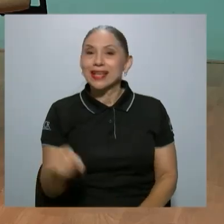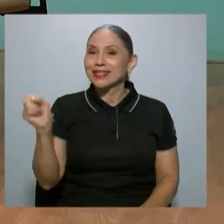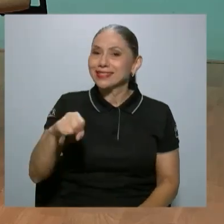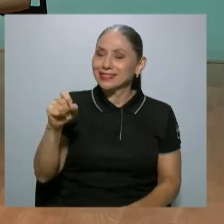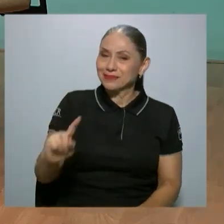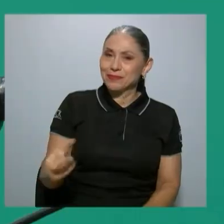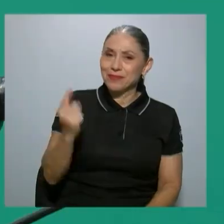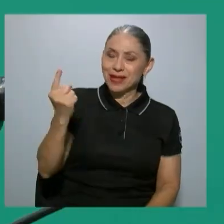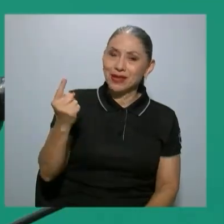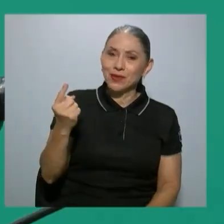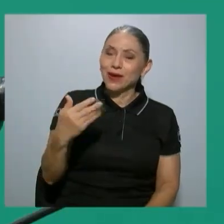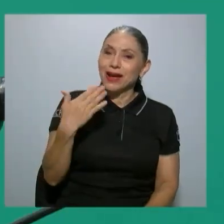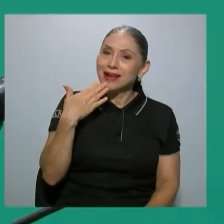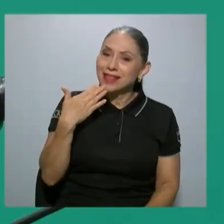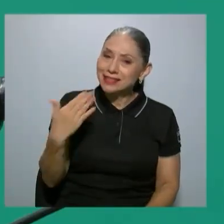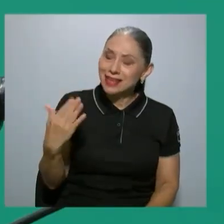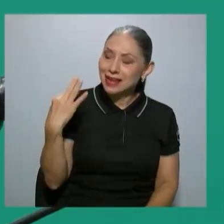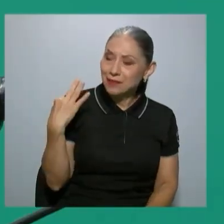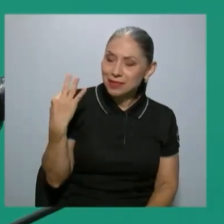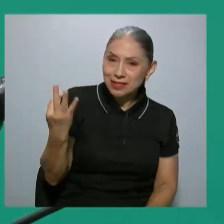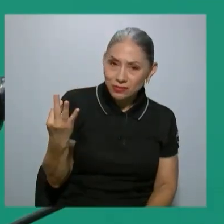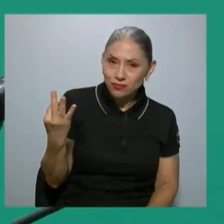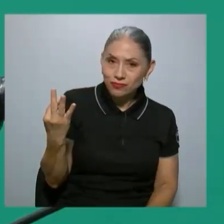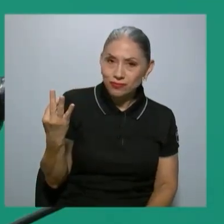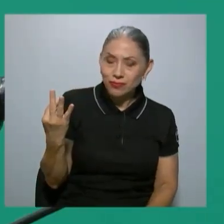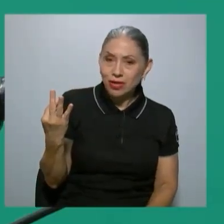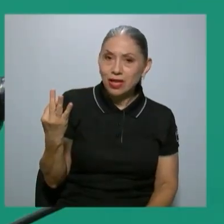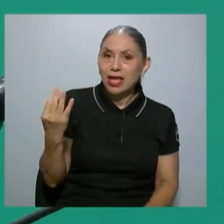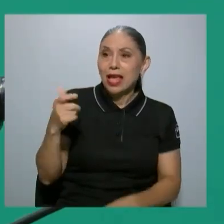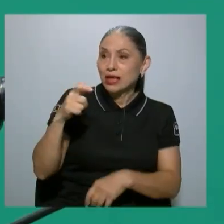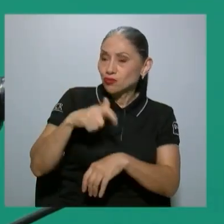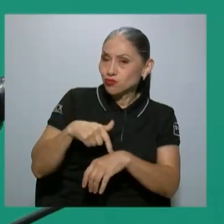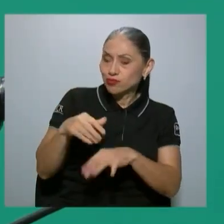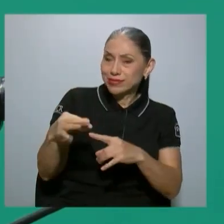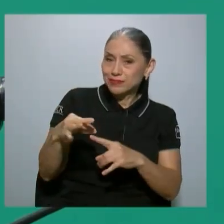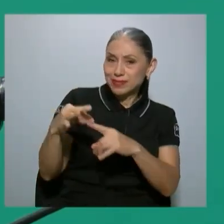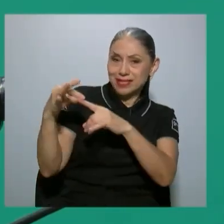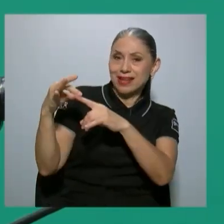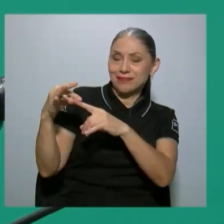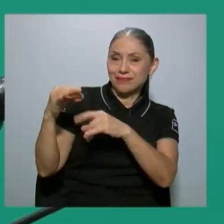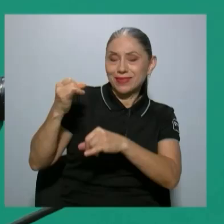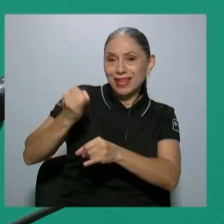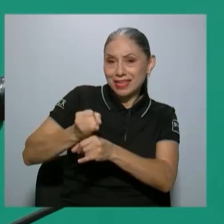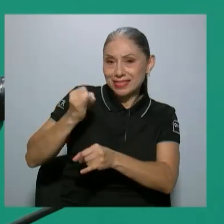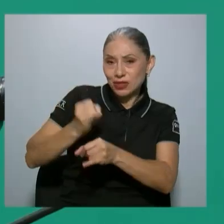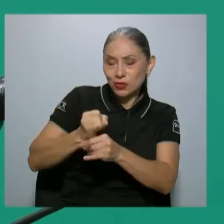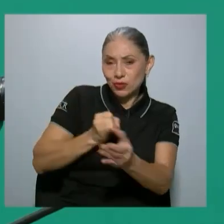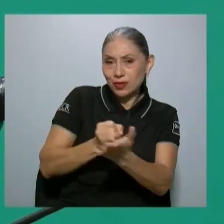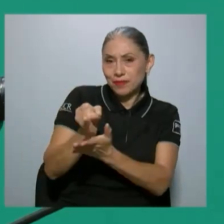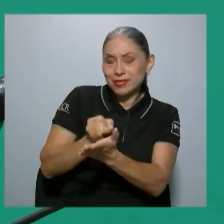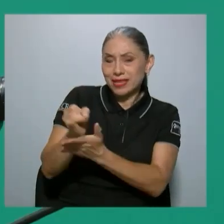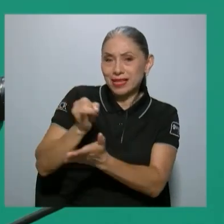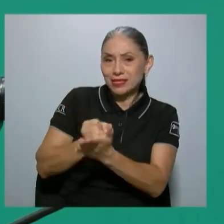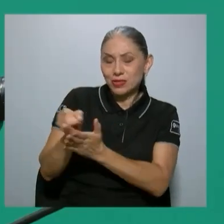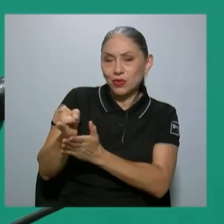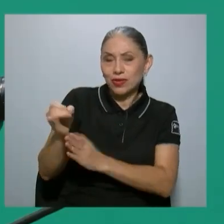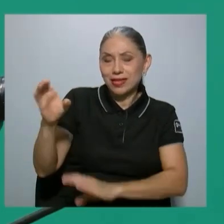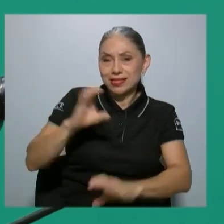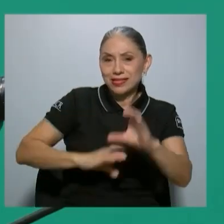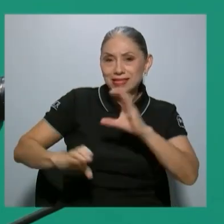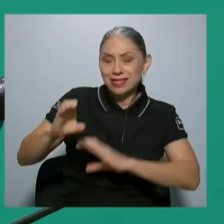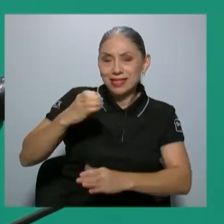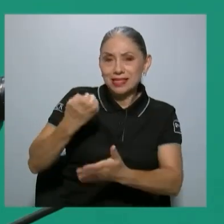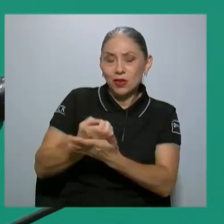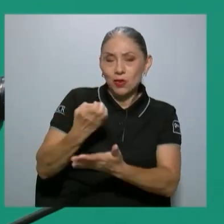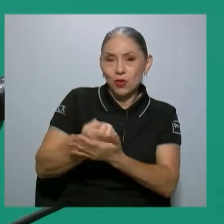nada agradecerle la invitación. Es un momento muy especial que el Instituto de Investigaciones en Ciencias Económicas